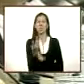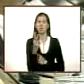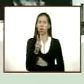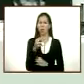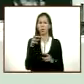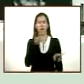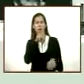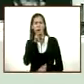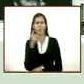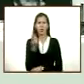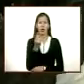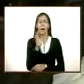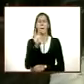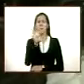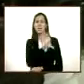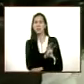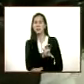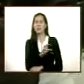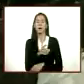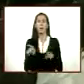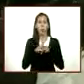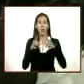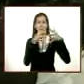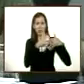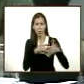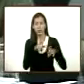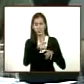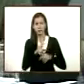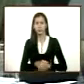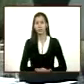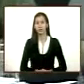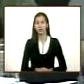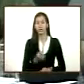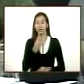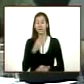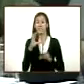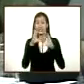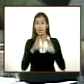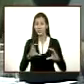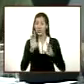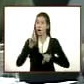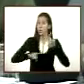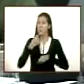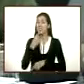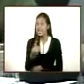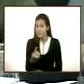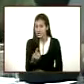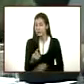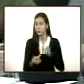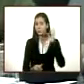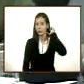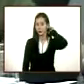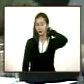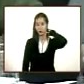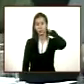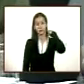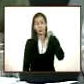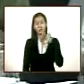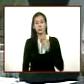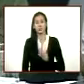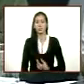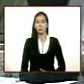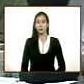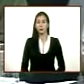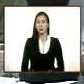moral con que actúan las potencias como los Estados Unidos. Cálculos científicos que indican que para